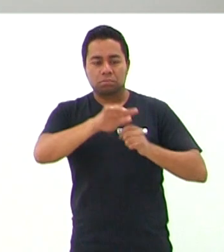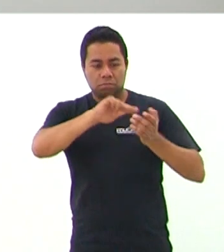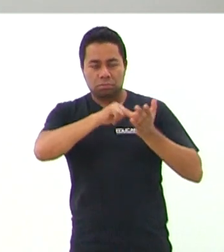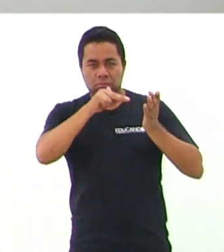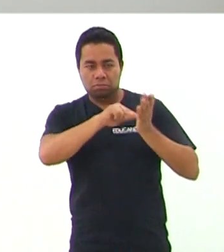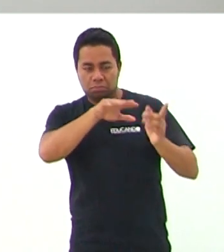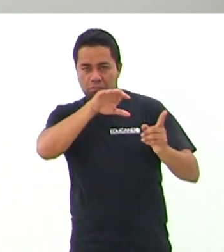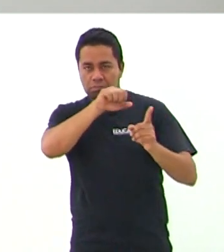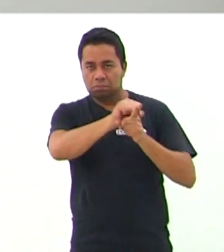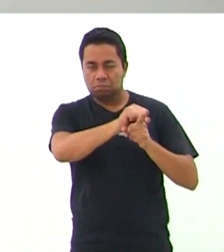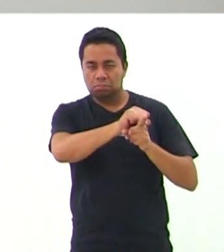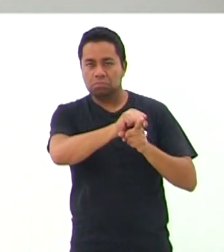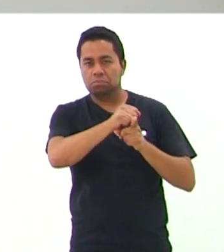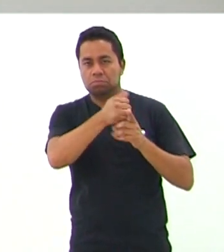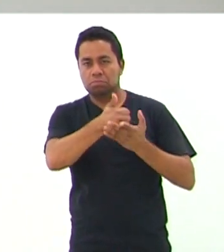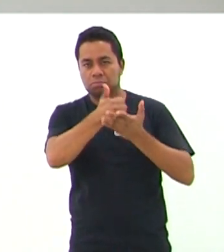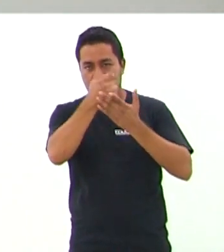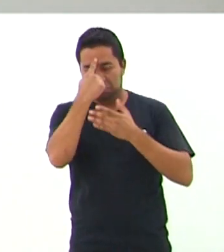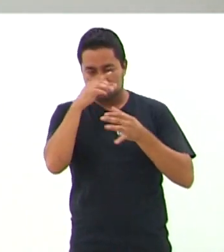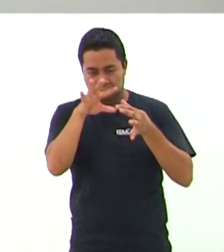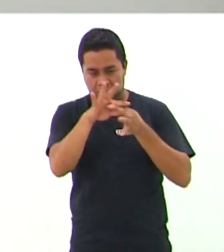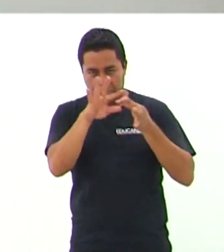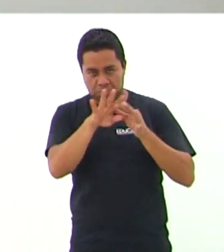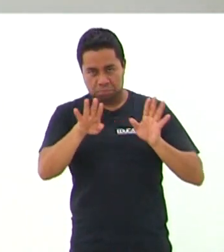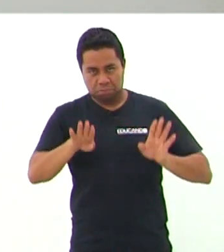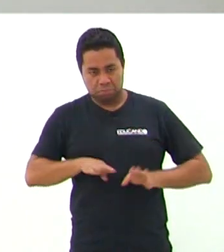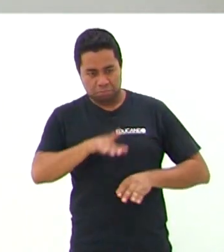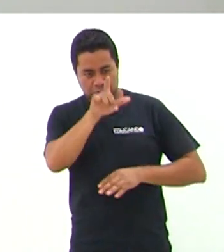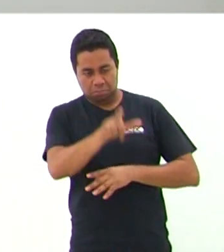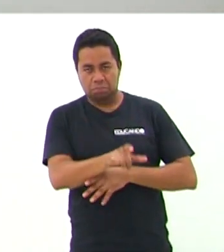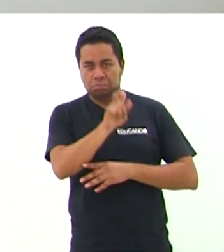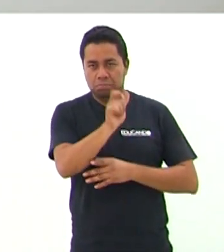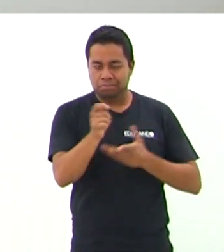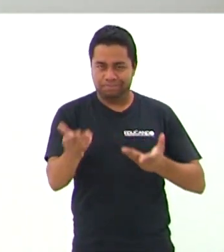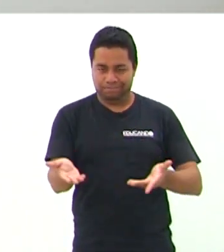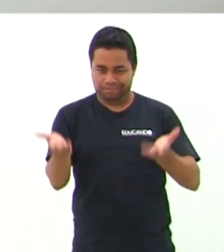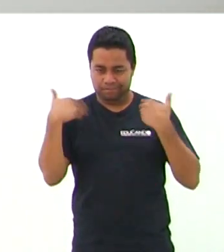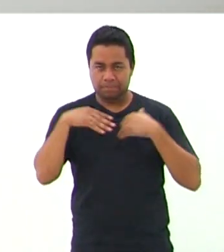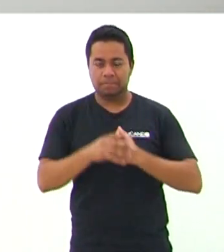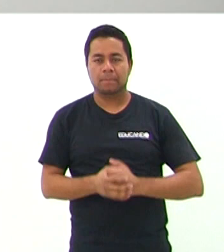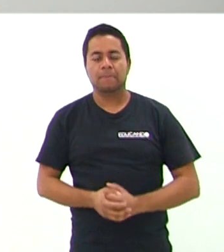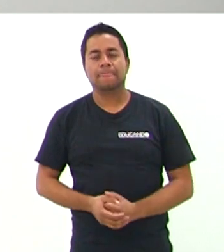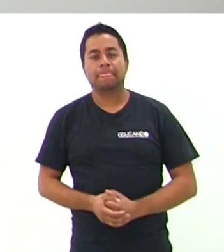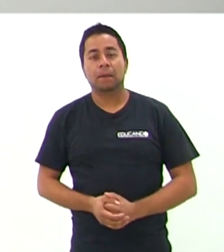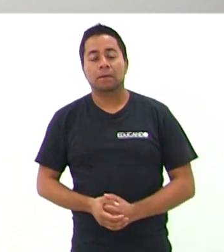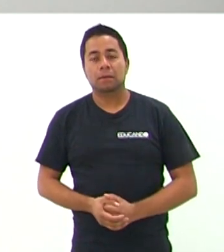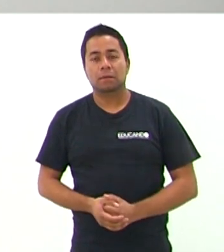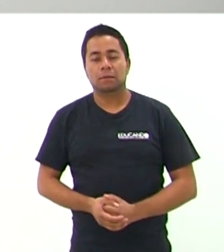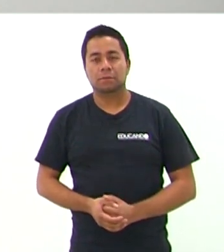precisas para hacer nuestras descripciones. Acompáñame. Voy a empezar